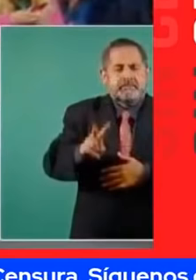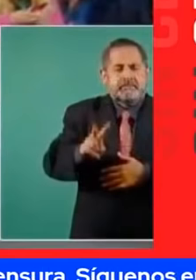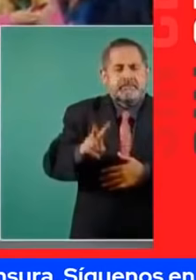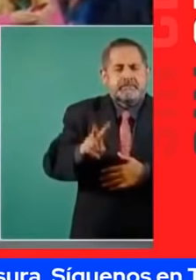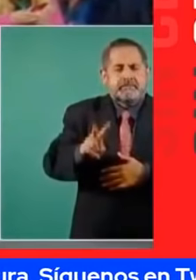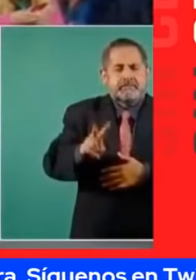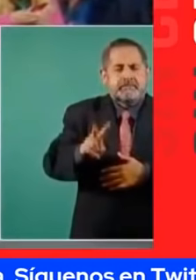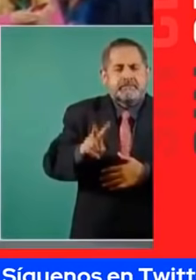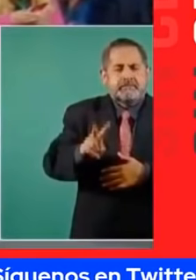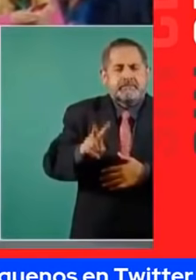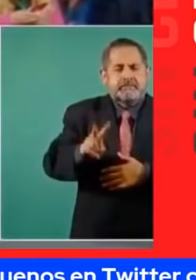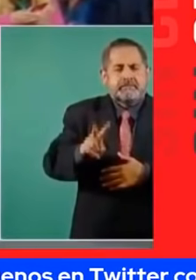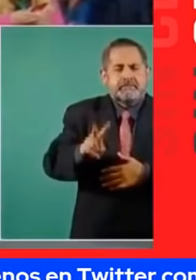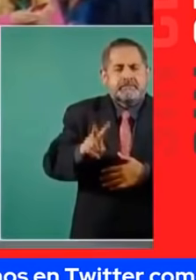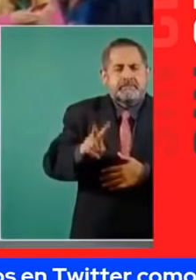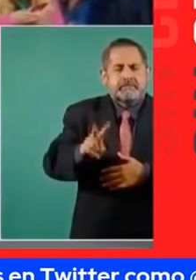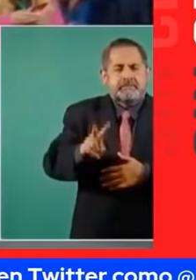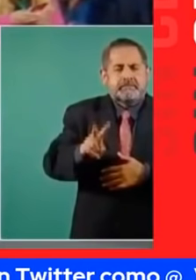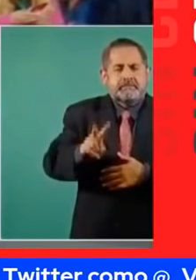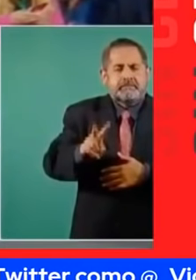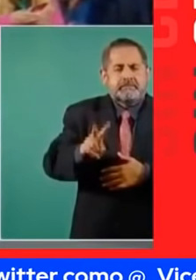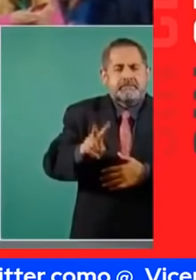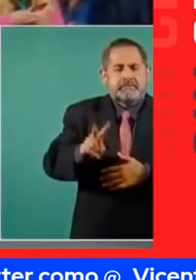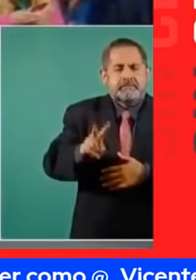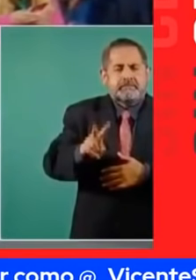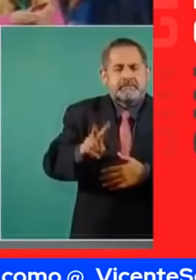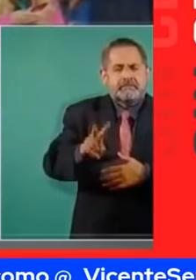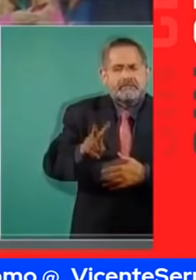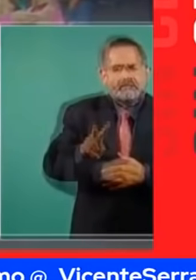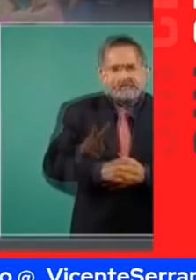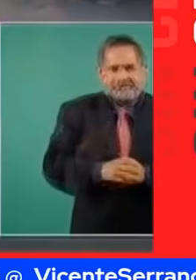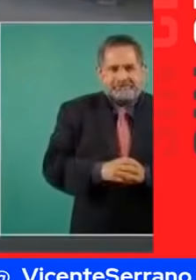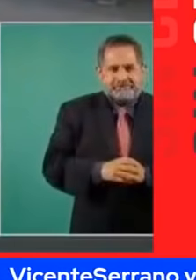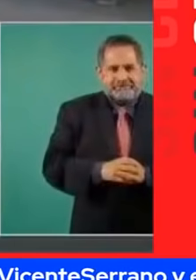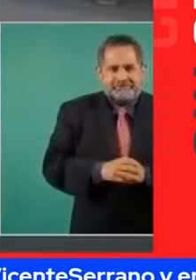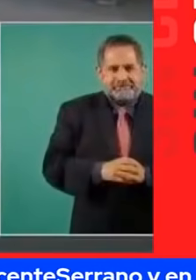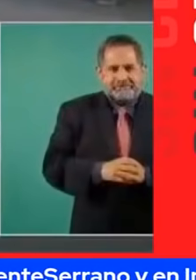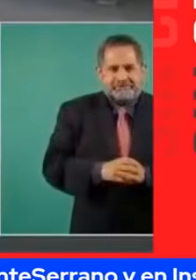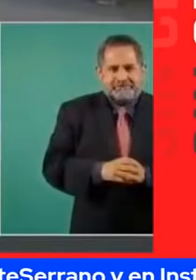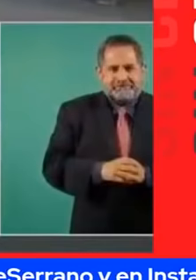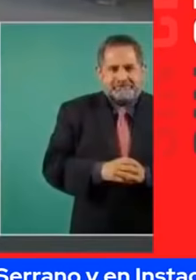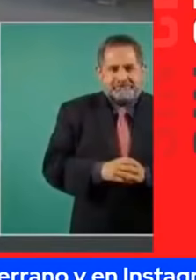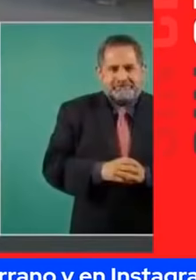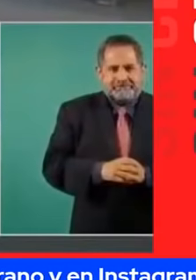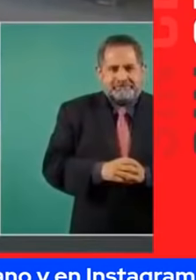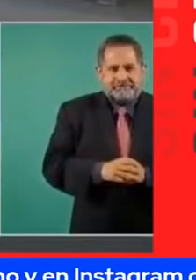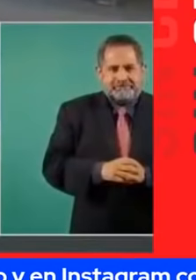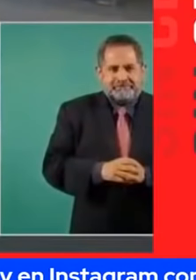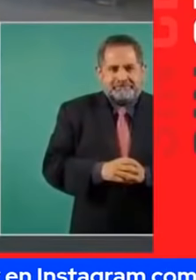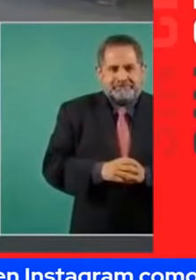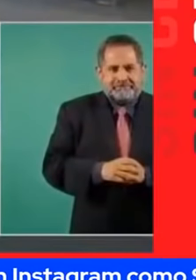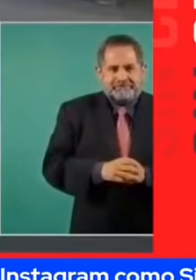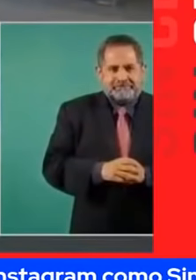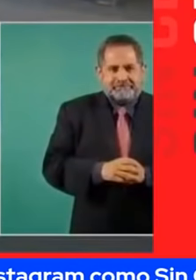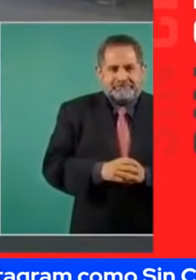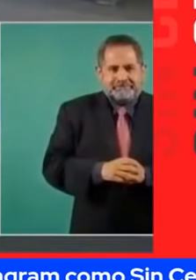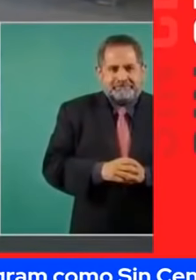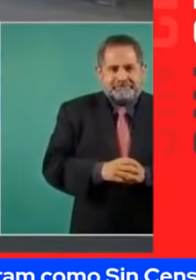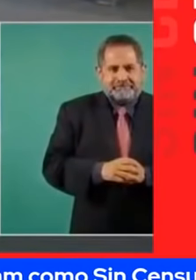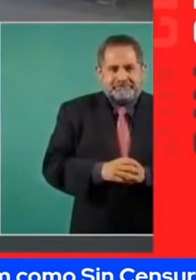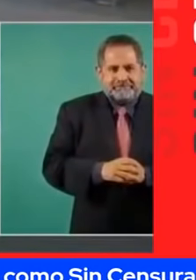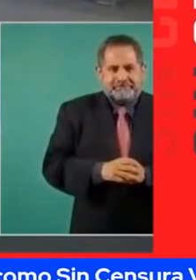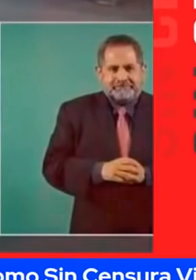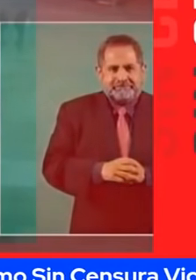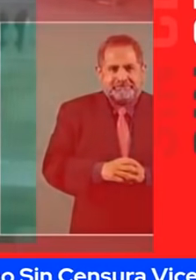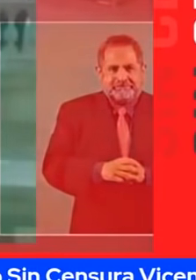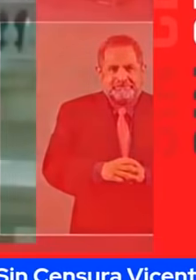ya, bueno, varios años después, me parece que incluso hace unos años se retiró de